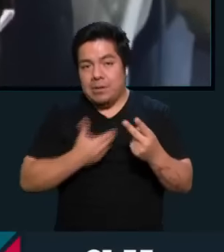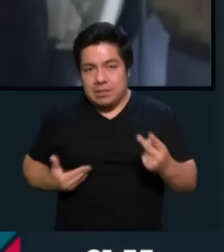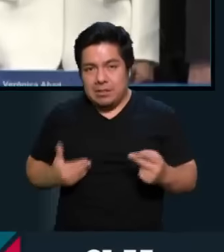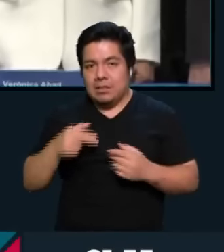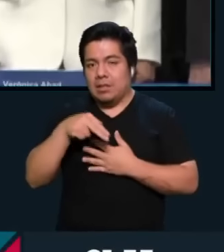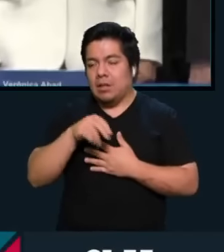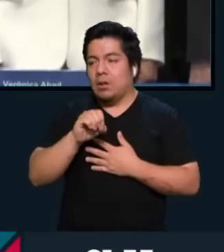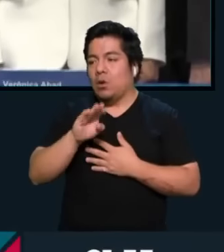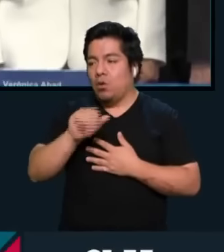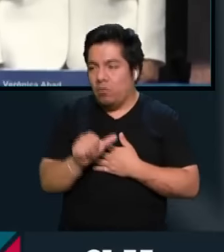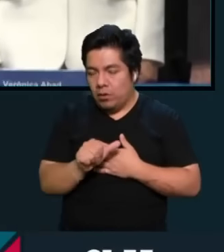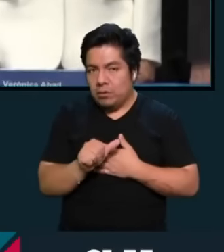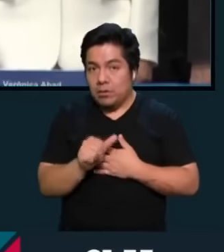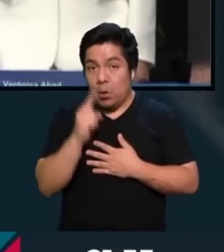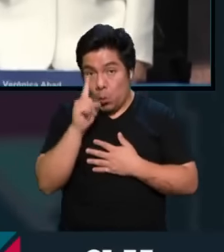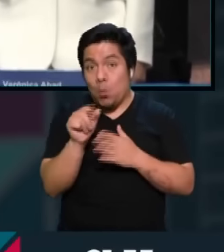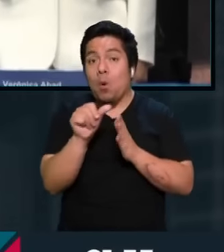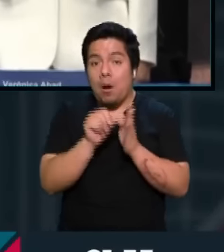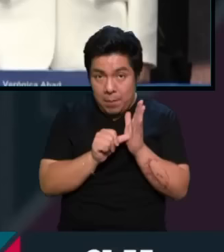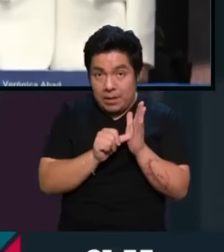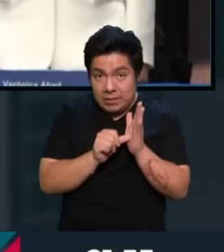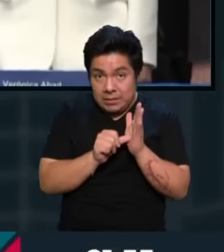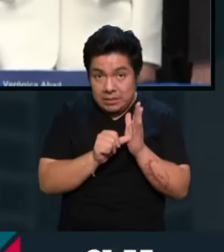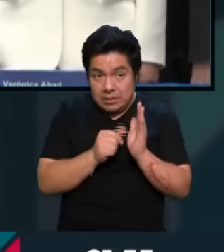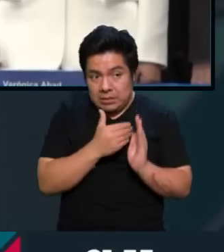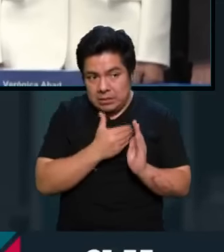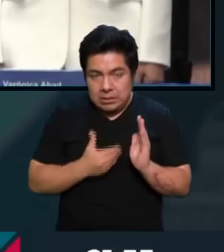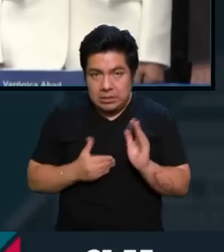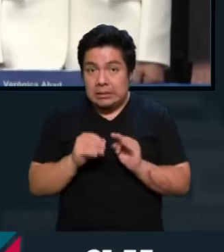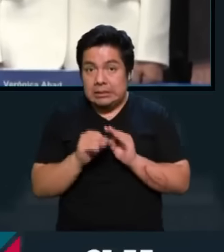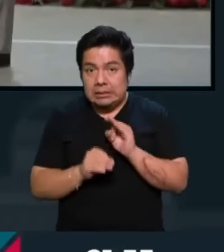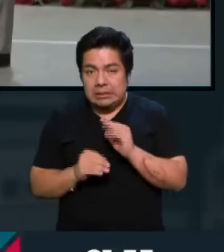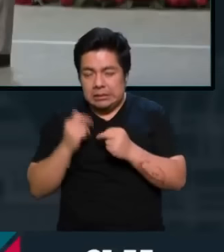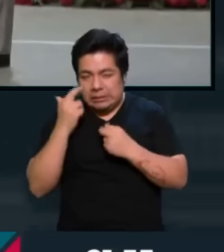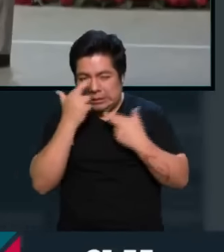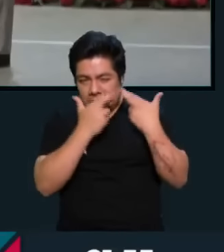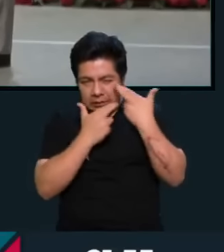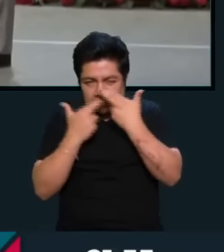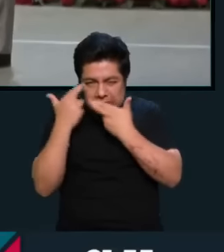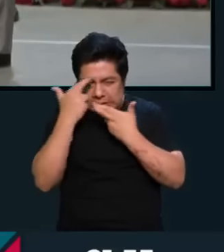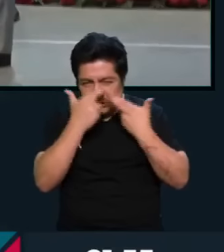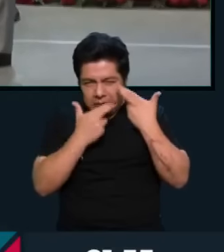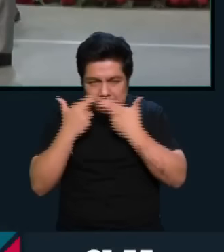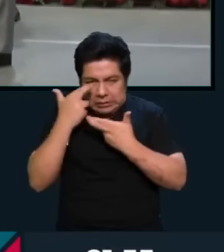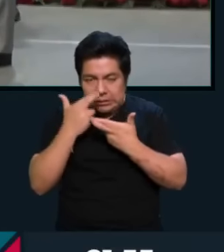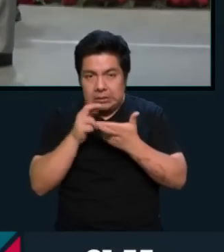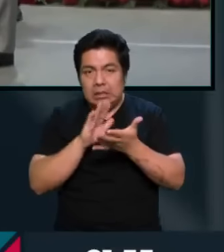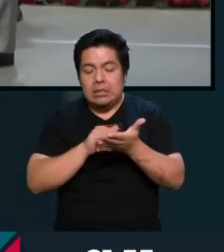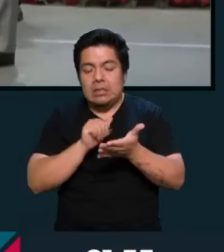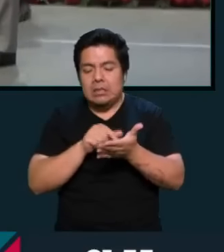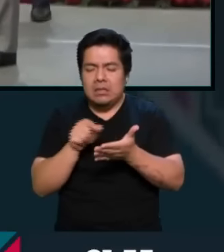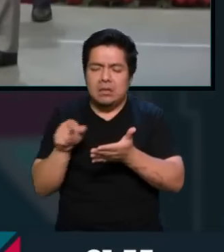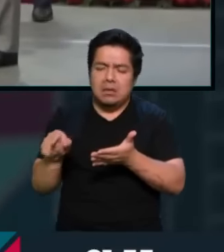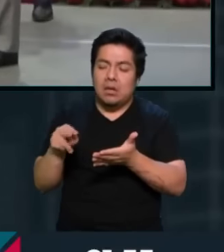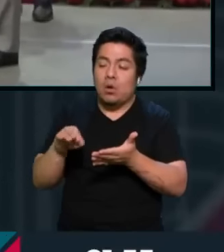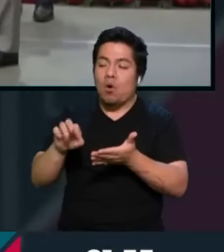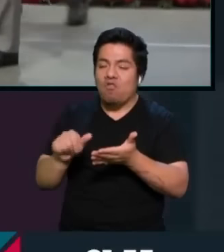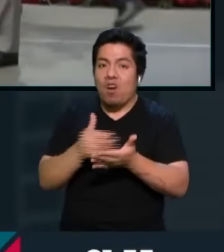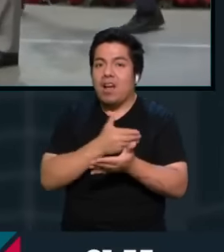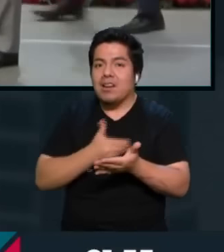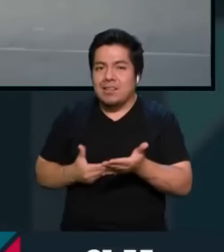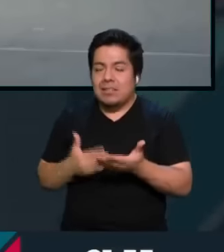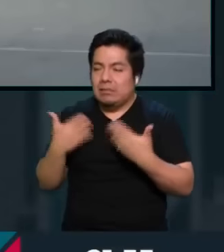tendría todo un mes como presidenta para revisar las cuentas los claroscuros que tiene nooa